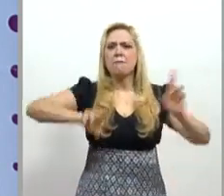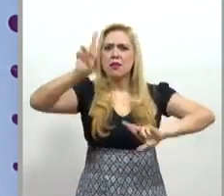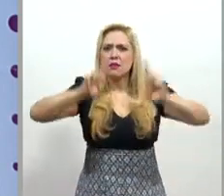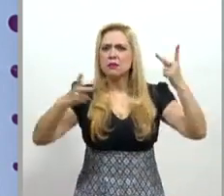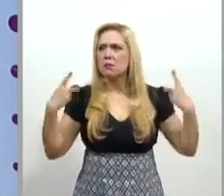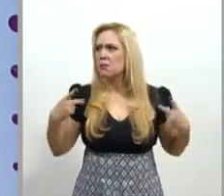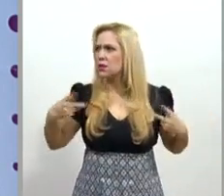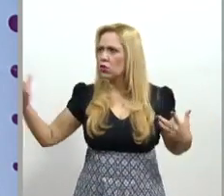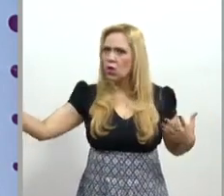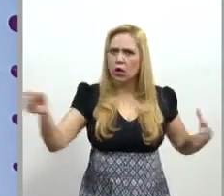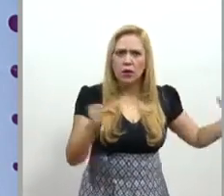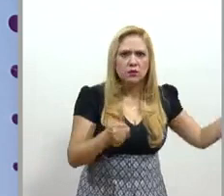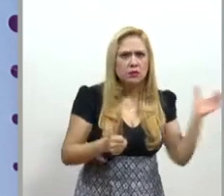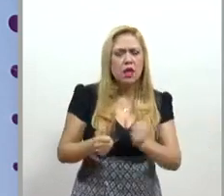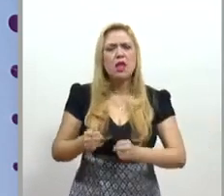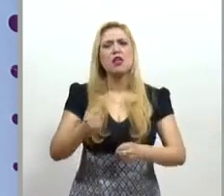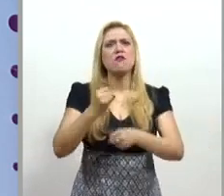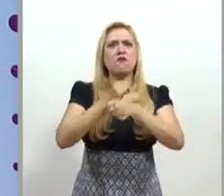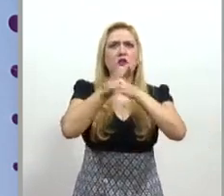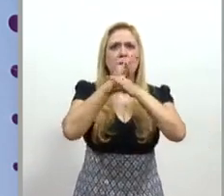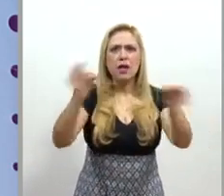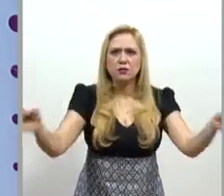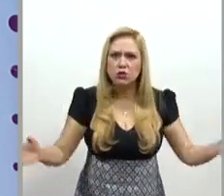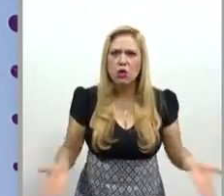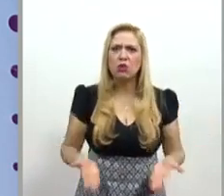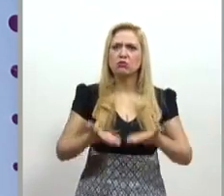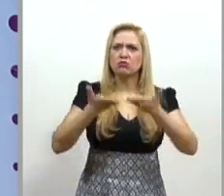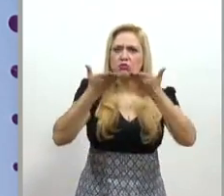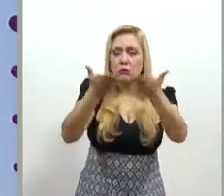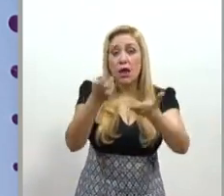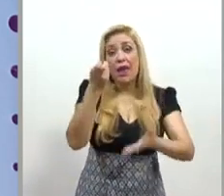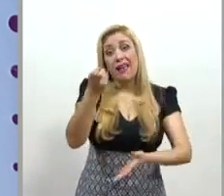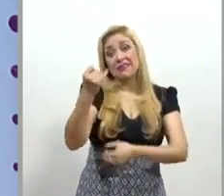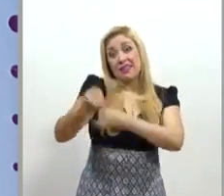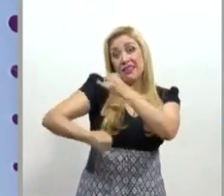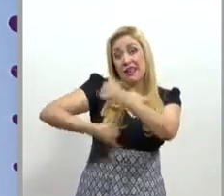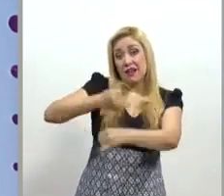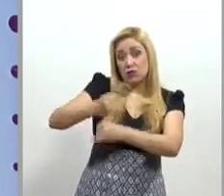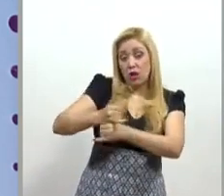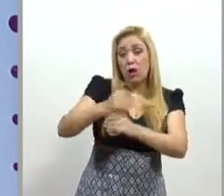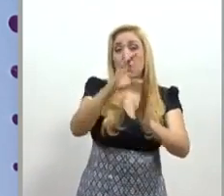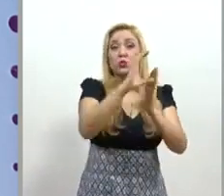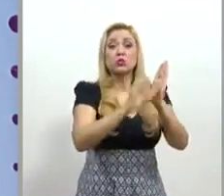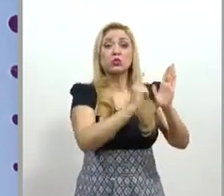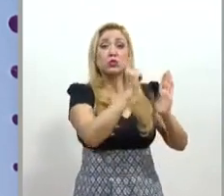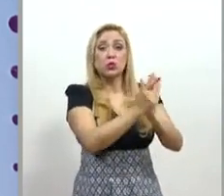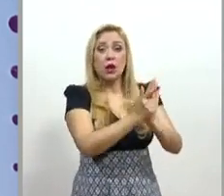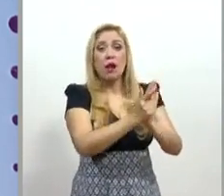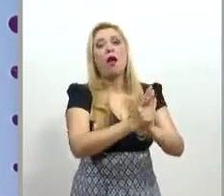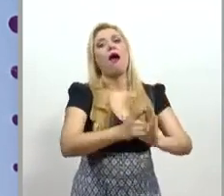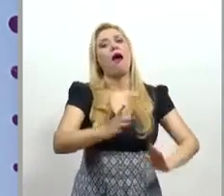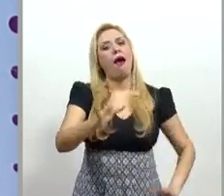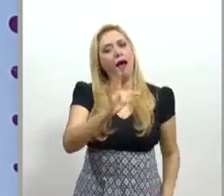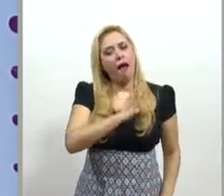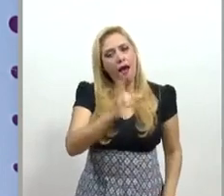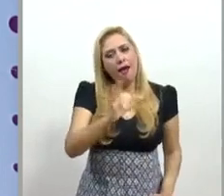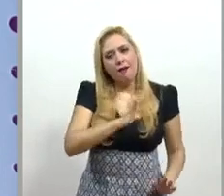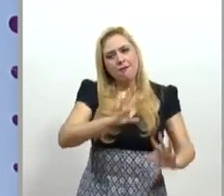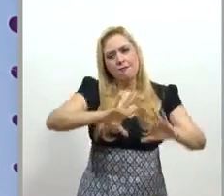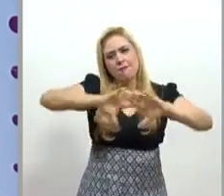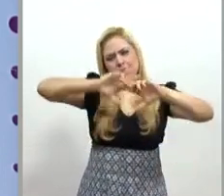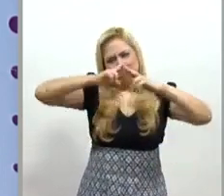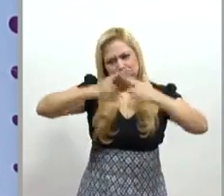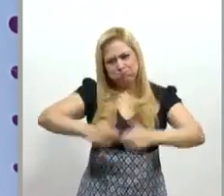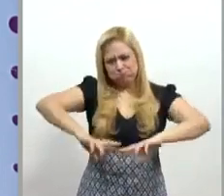de acceso a la información, y creo que junto con este parámetro internacional y el constitucional en concreto ya dan un andamiaje, un